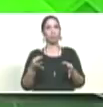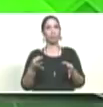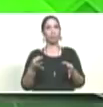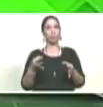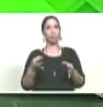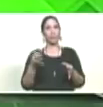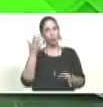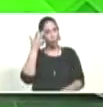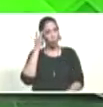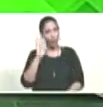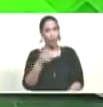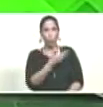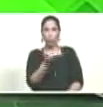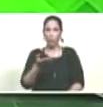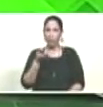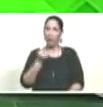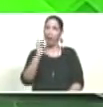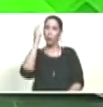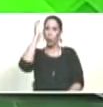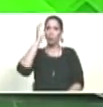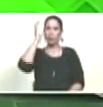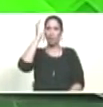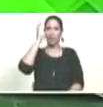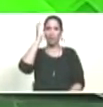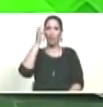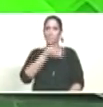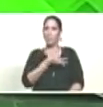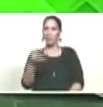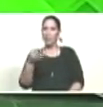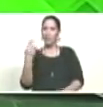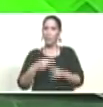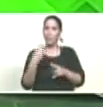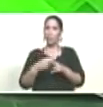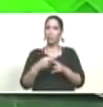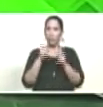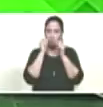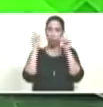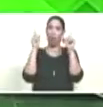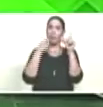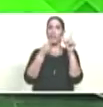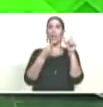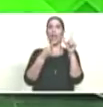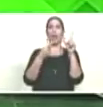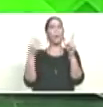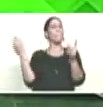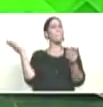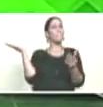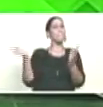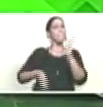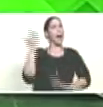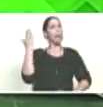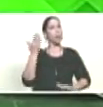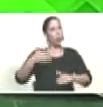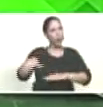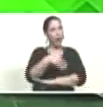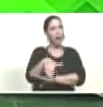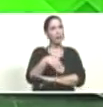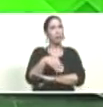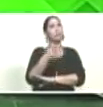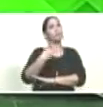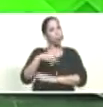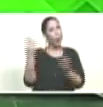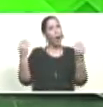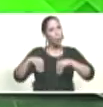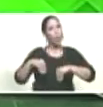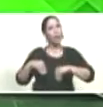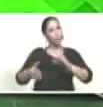Y yo creo que ustedes tienen conciencia perfecta del peligro y por eso es que despertaron y dijeron, vámonos para la calle. Estoy de acuerdo que se hayan